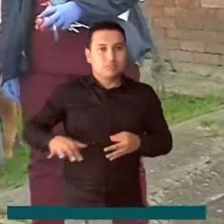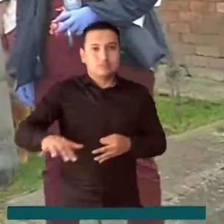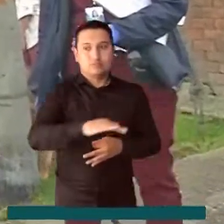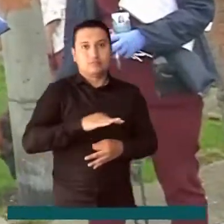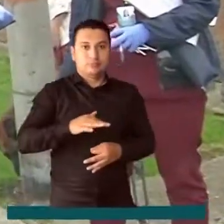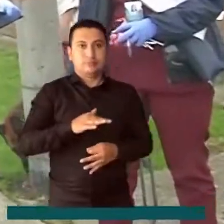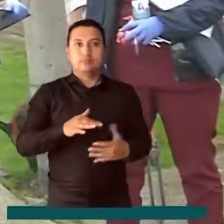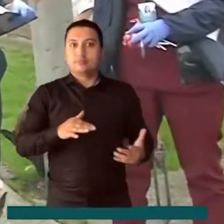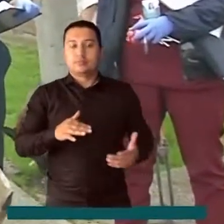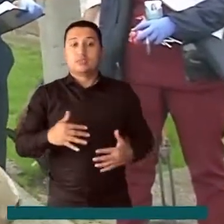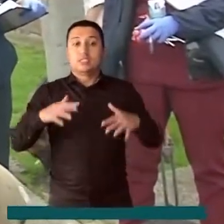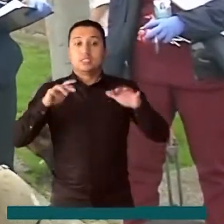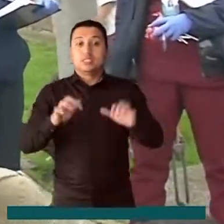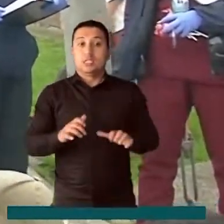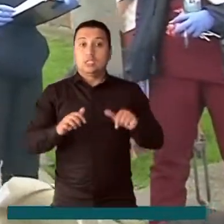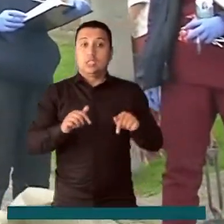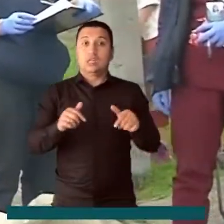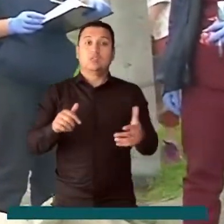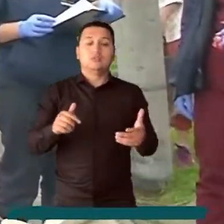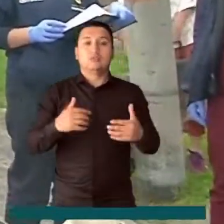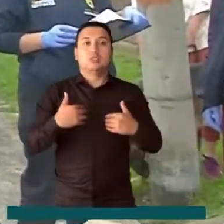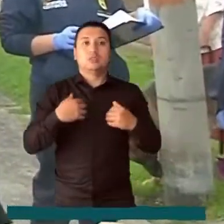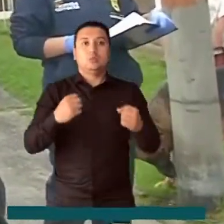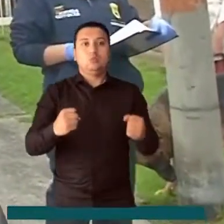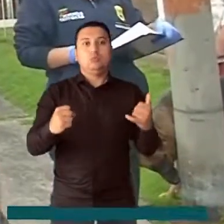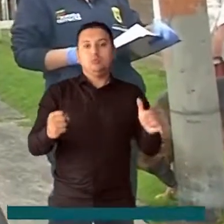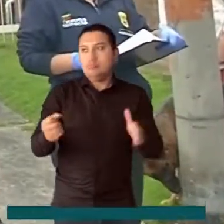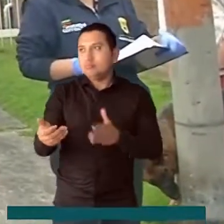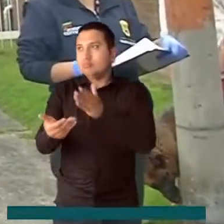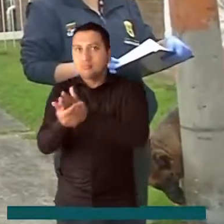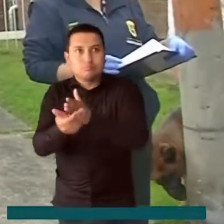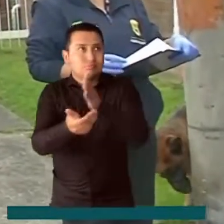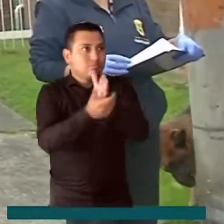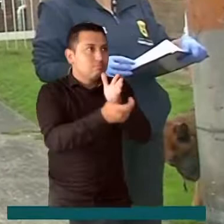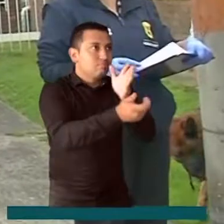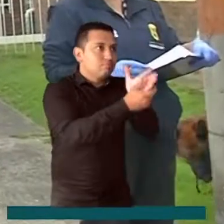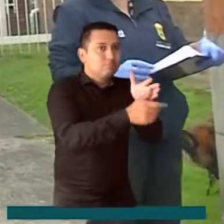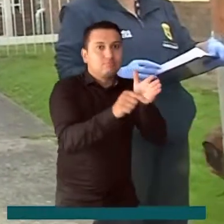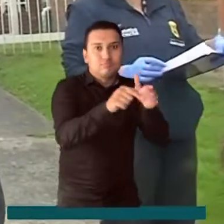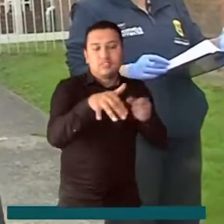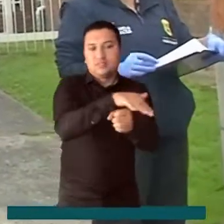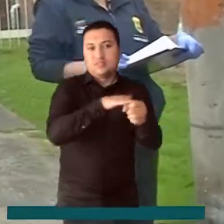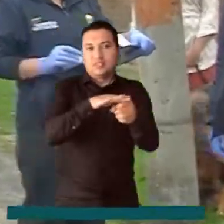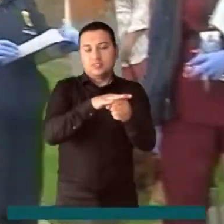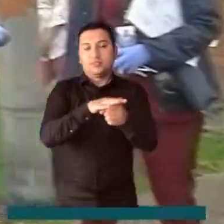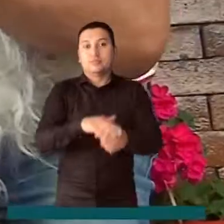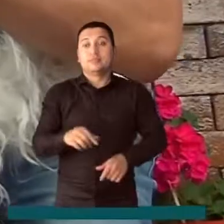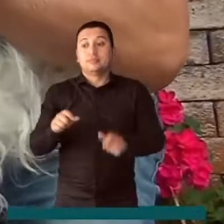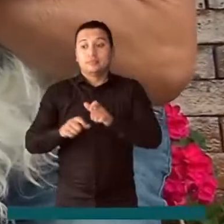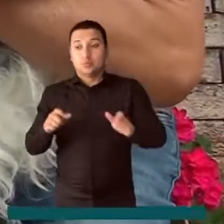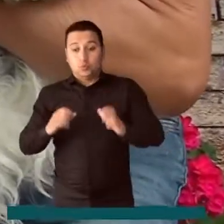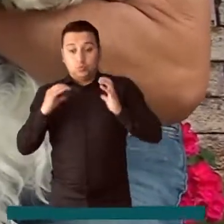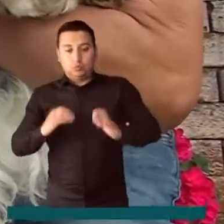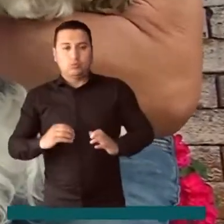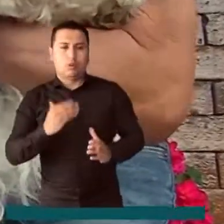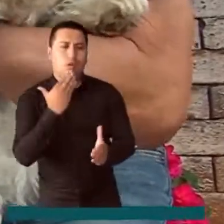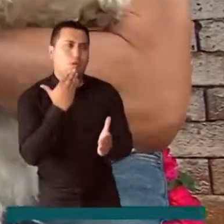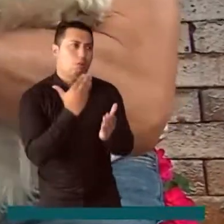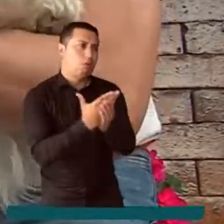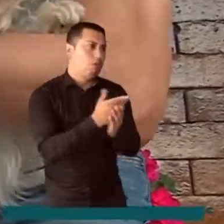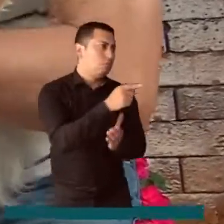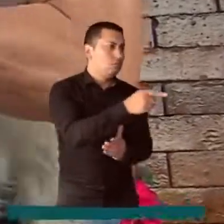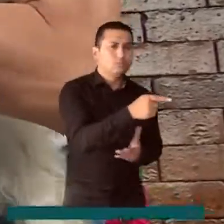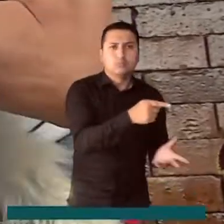Facatativá. En las jornadas que desarrolla la Secretaría de Salud, visitando puerta a puerta los barrios del municipio. Los ciudadanos agradecieron